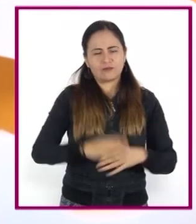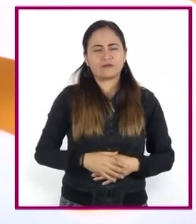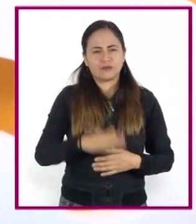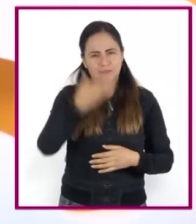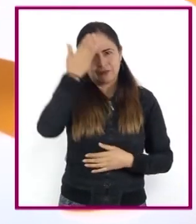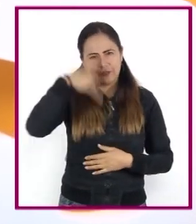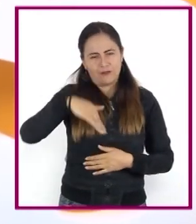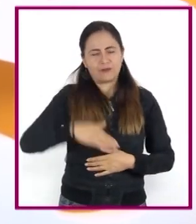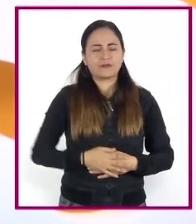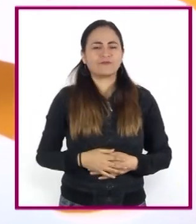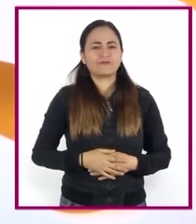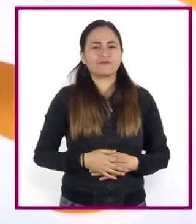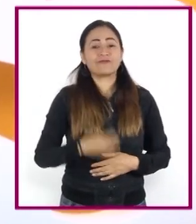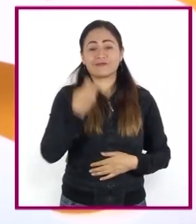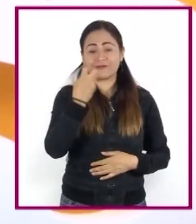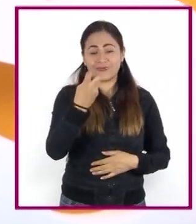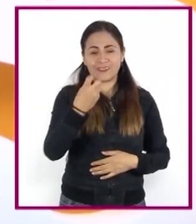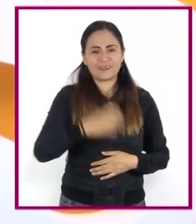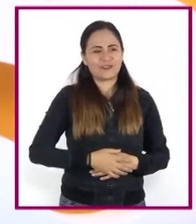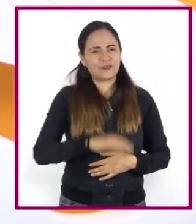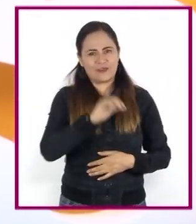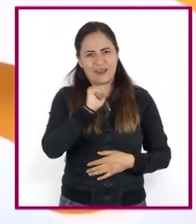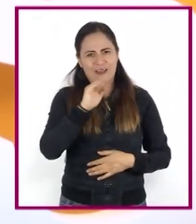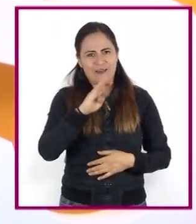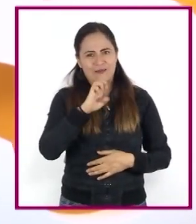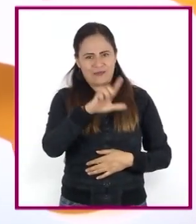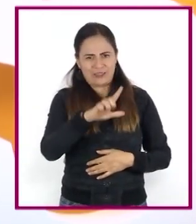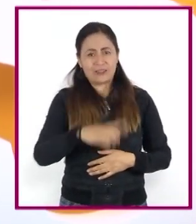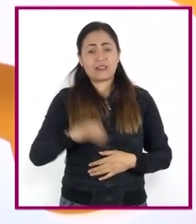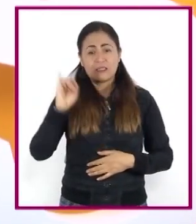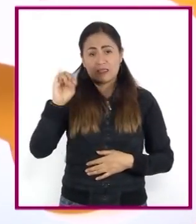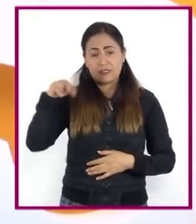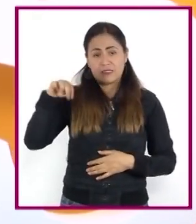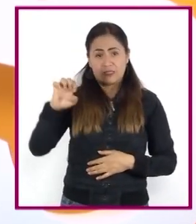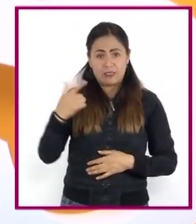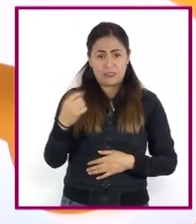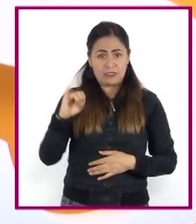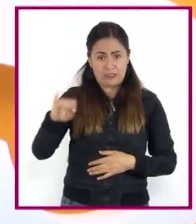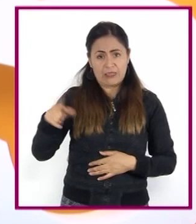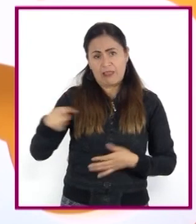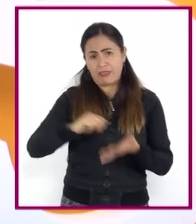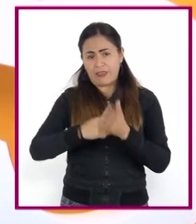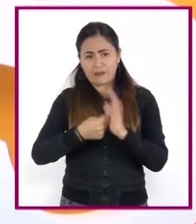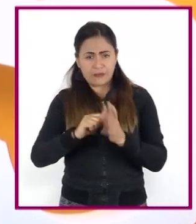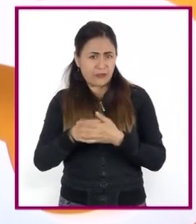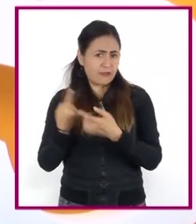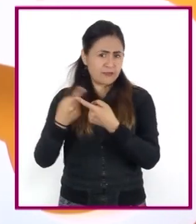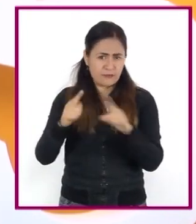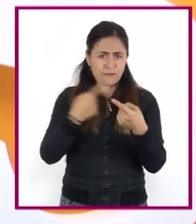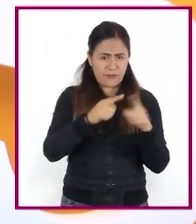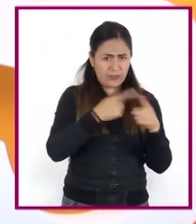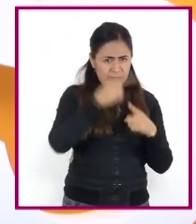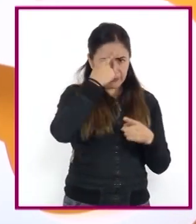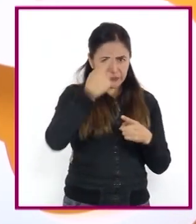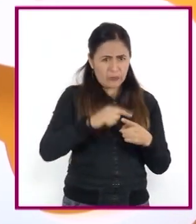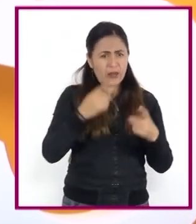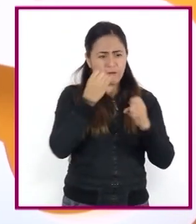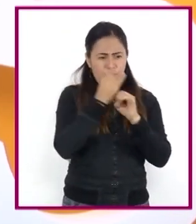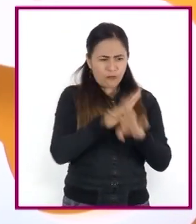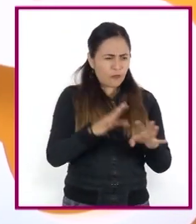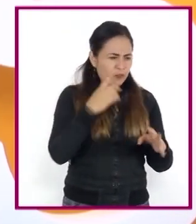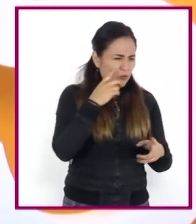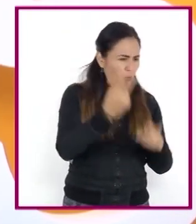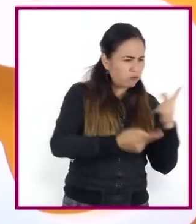Así es, profesor Abel. Dicho organismo utiliza diversas técnicas e instrumentos para recolectar